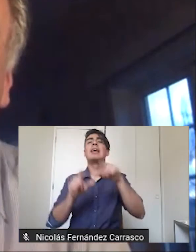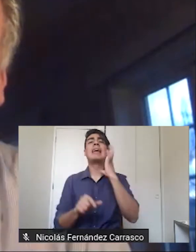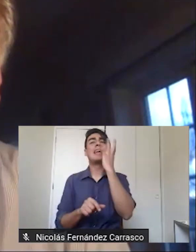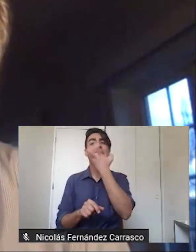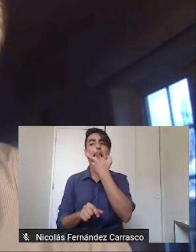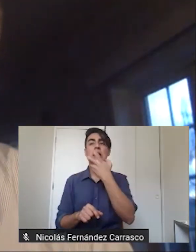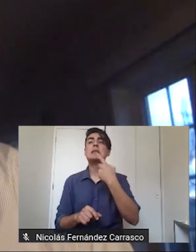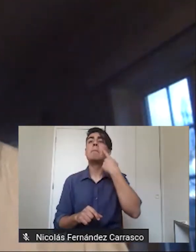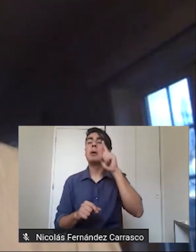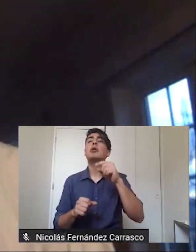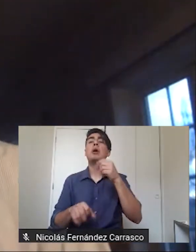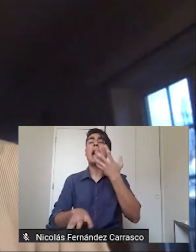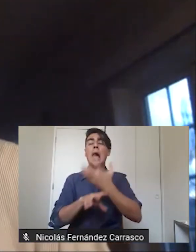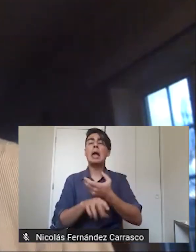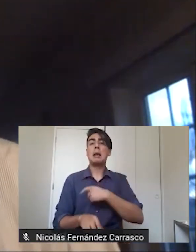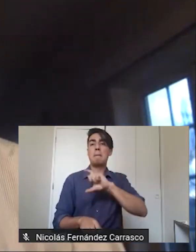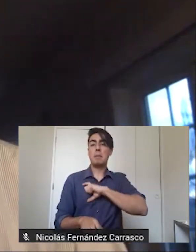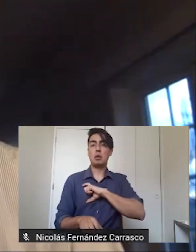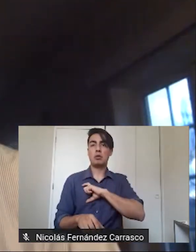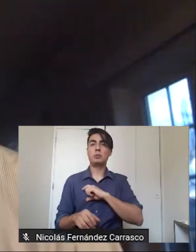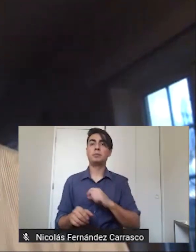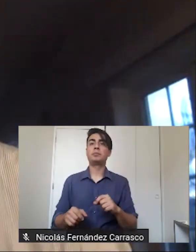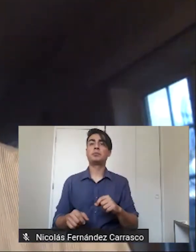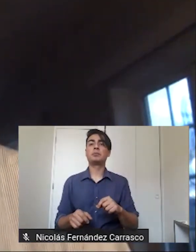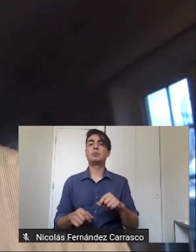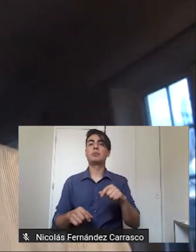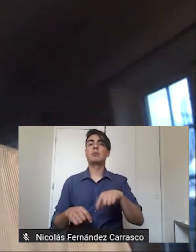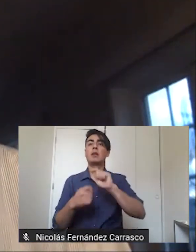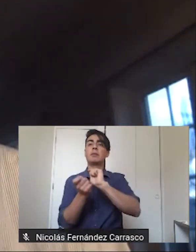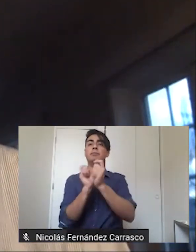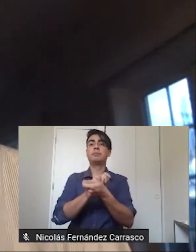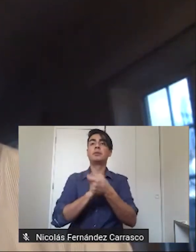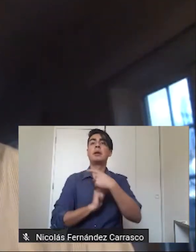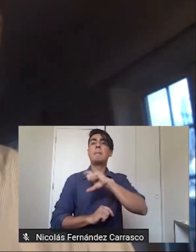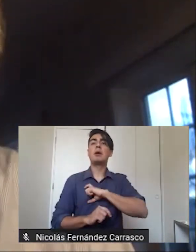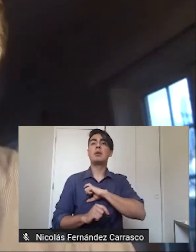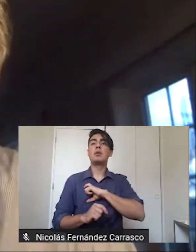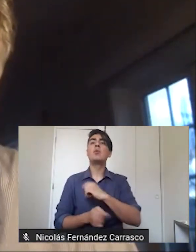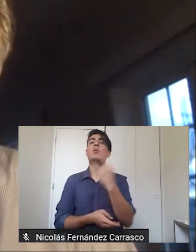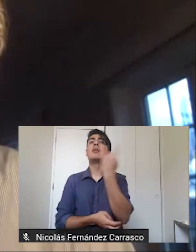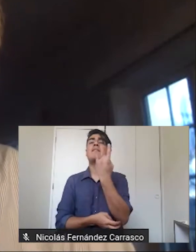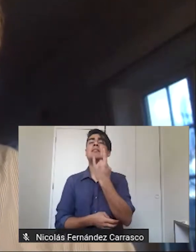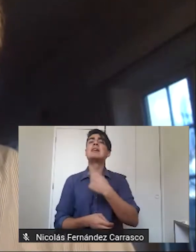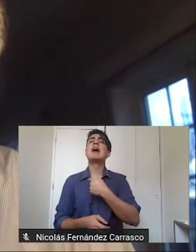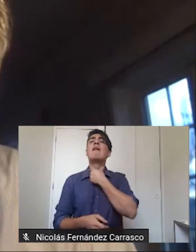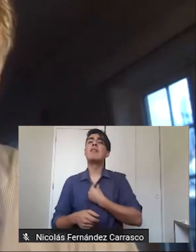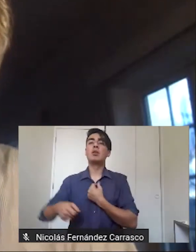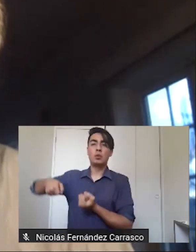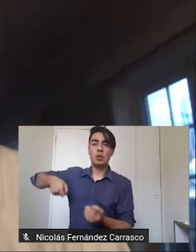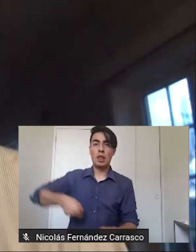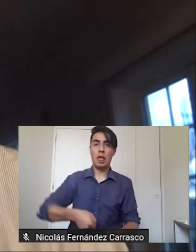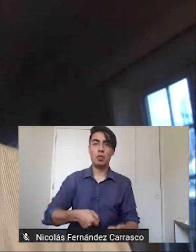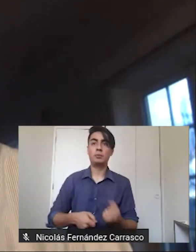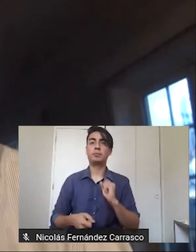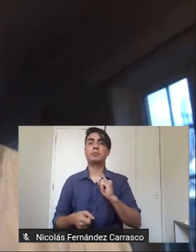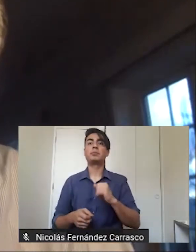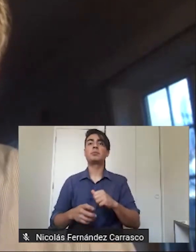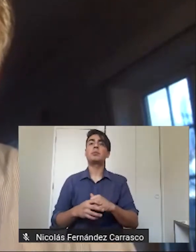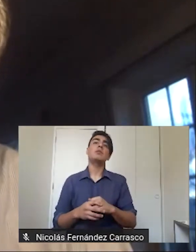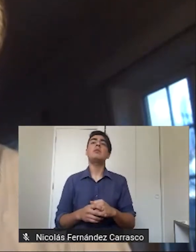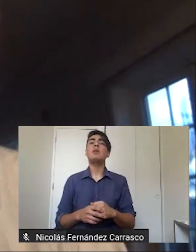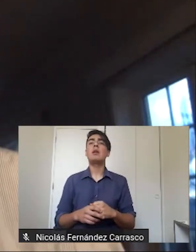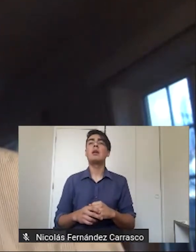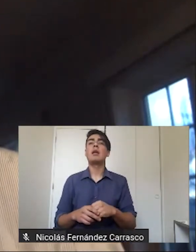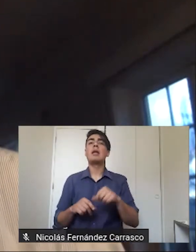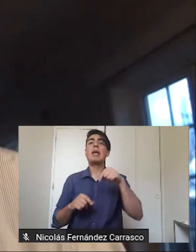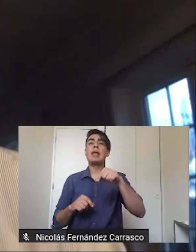castellano. La hemos traducido al español con la Universidad Alberto Hurtado. Durante esta emisión les vamos a contar